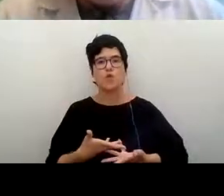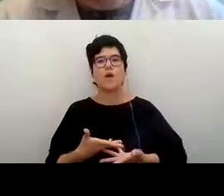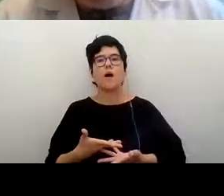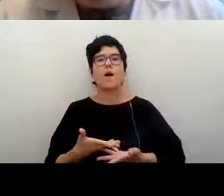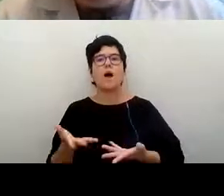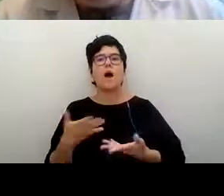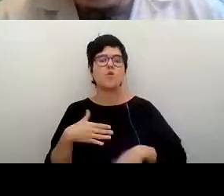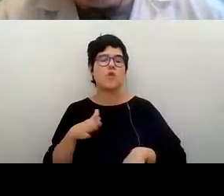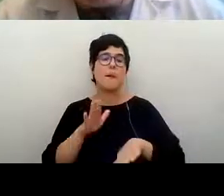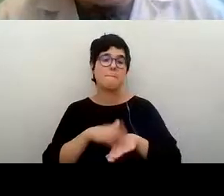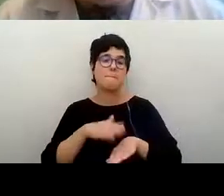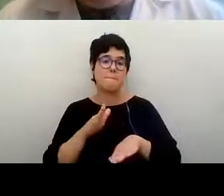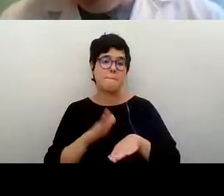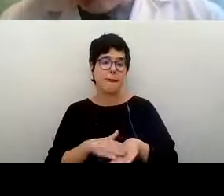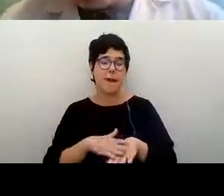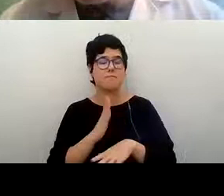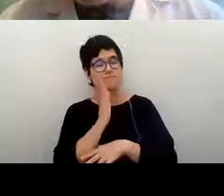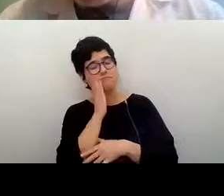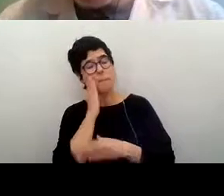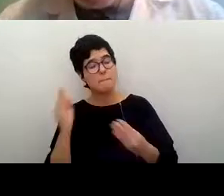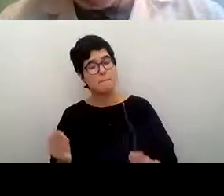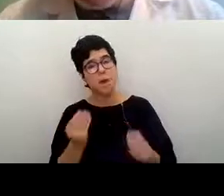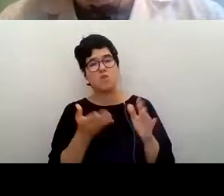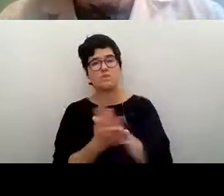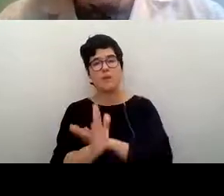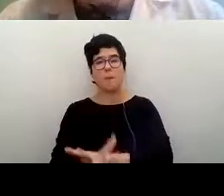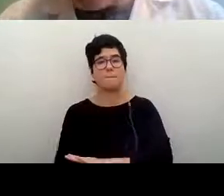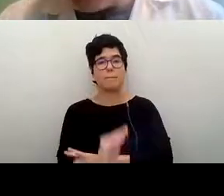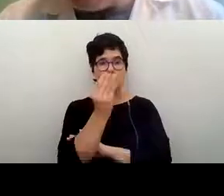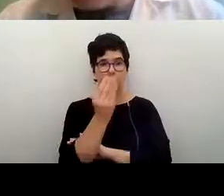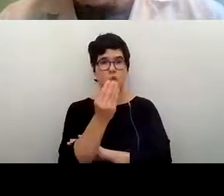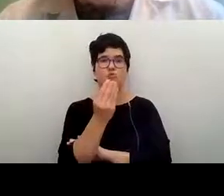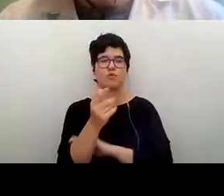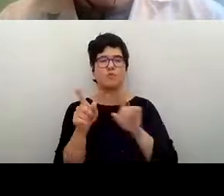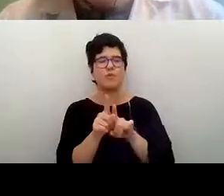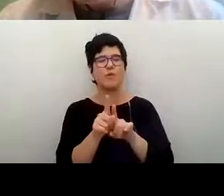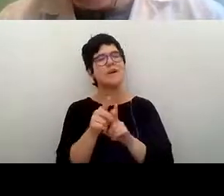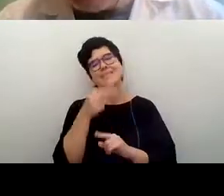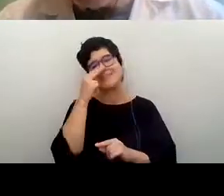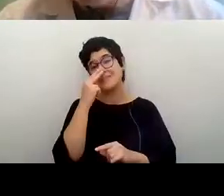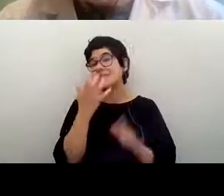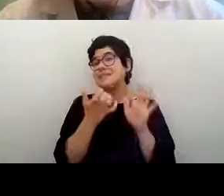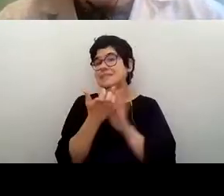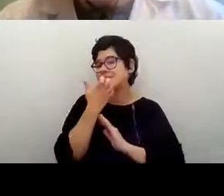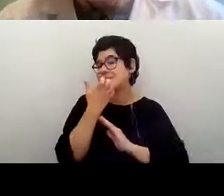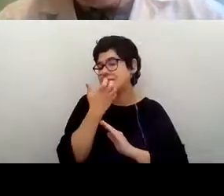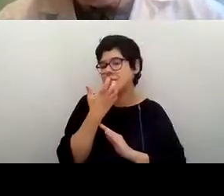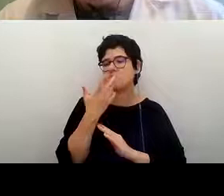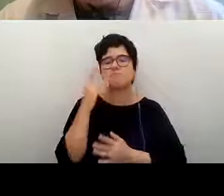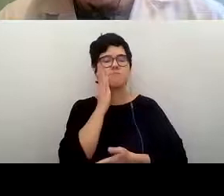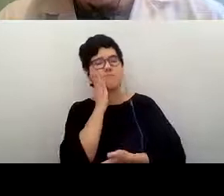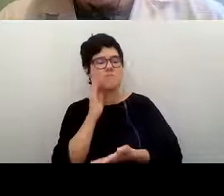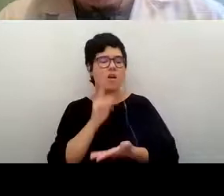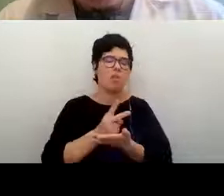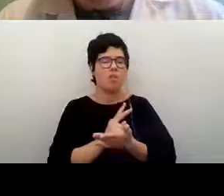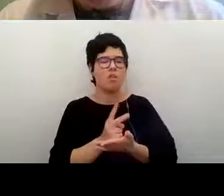un producto que podría ser muy interesante para aquellas personas que duermen mal y que necesitan de tratamientos